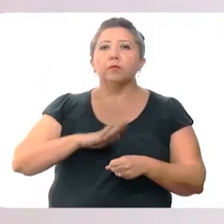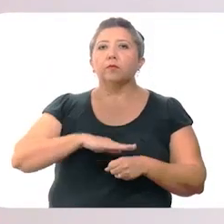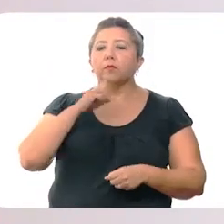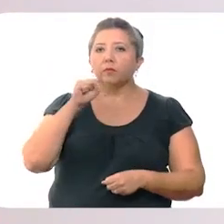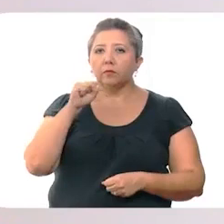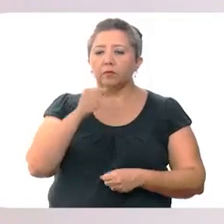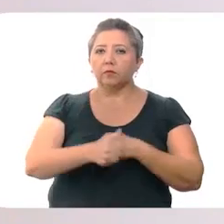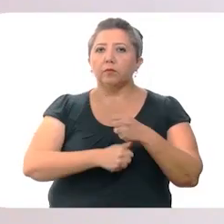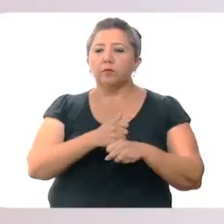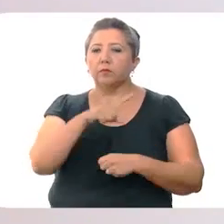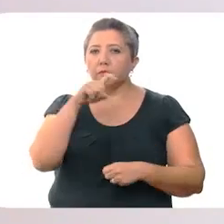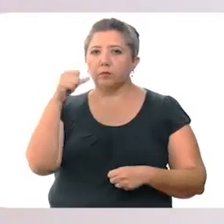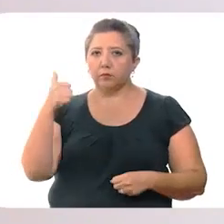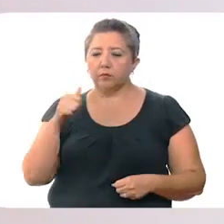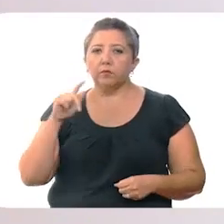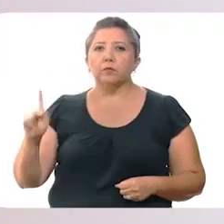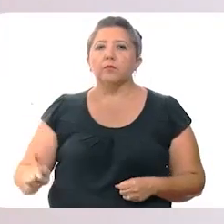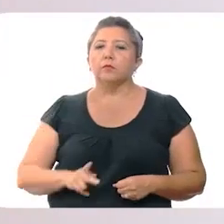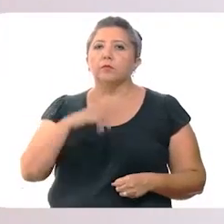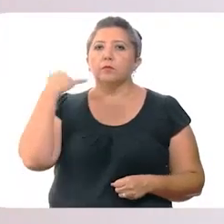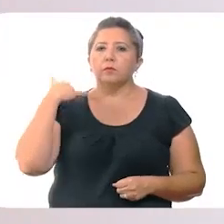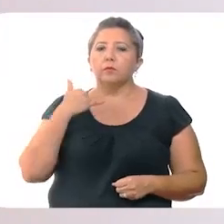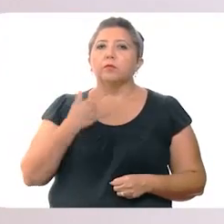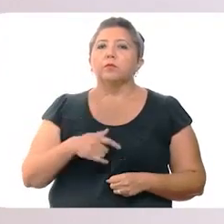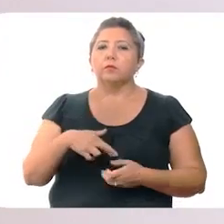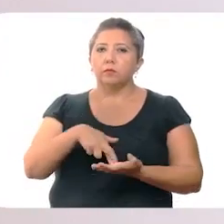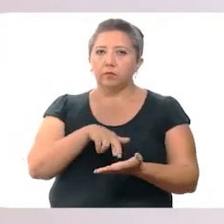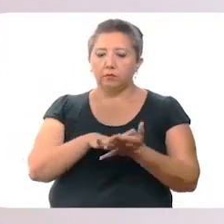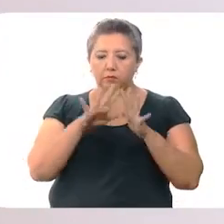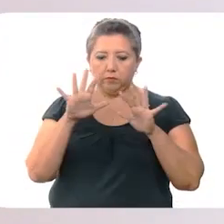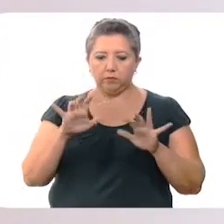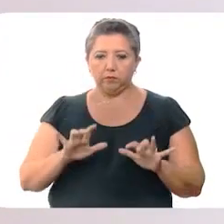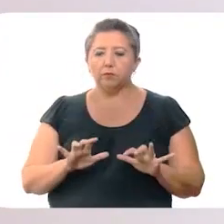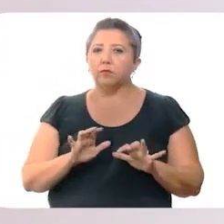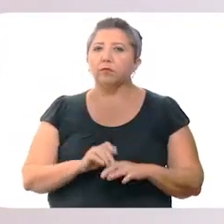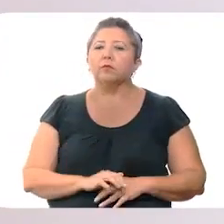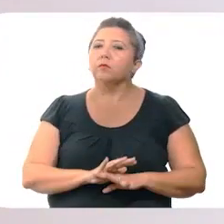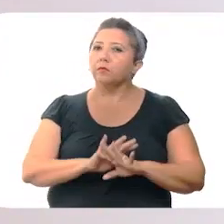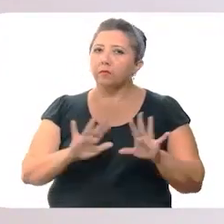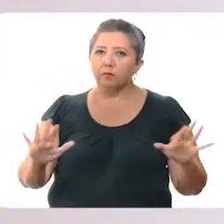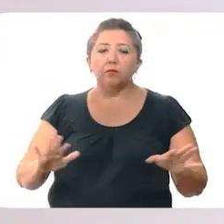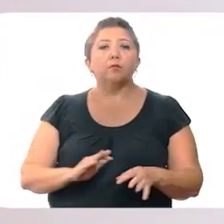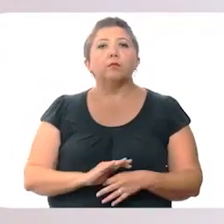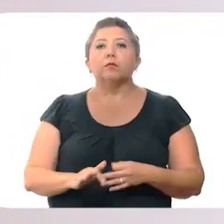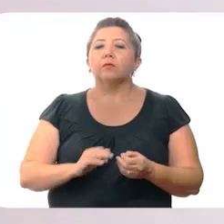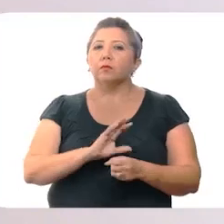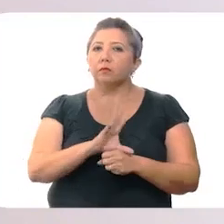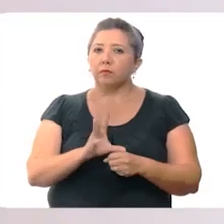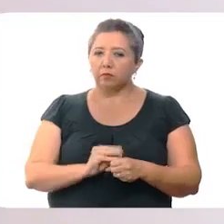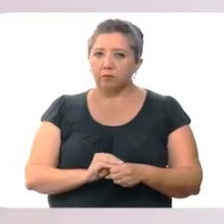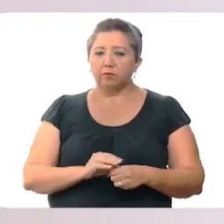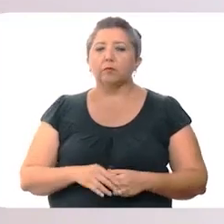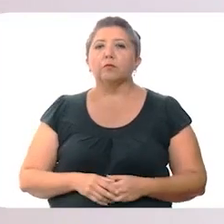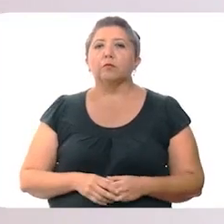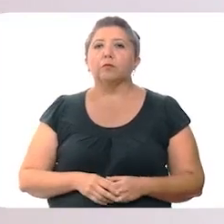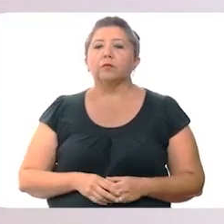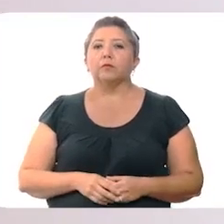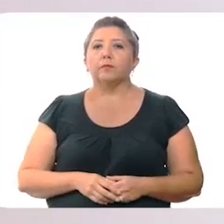de 60 años de los 106 municipios de Yucatán que se registraron en la plataforma ya tienen su esquema de vacunación